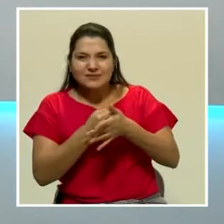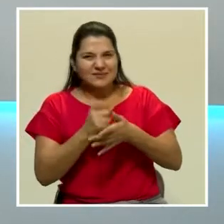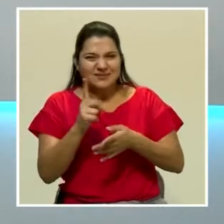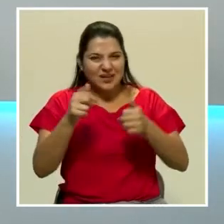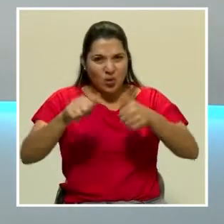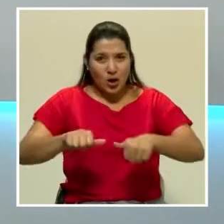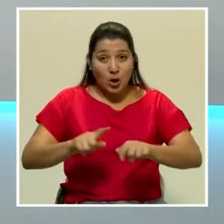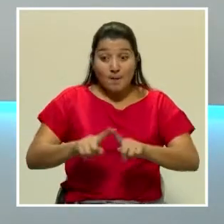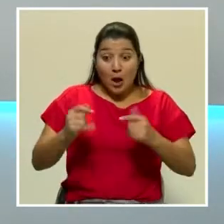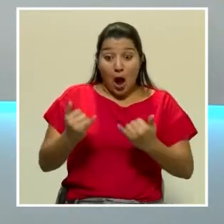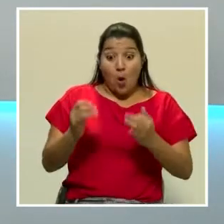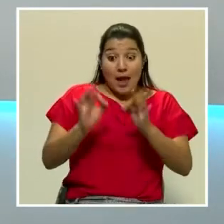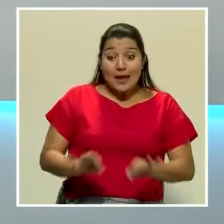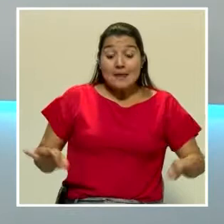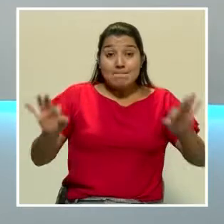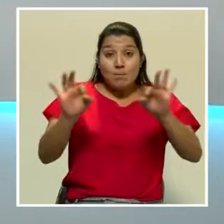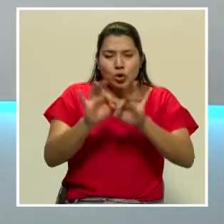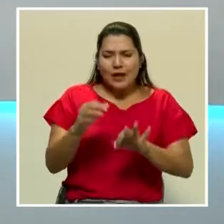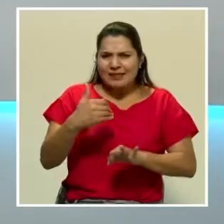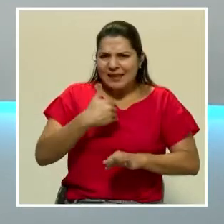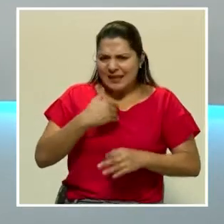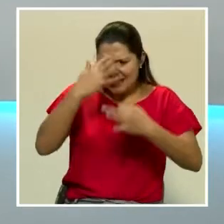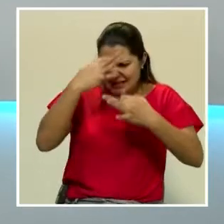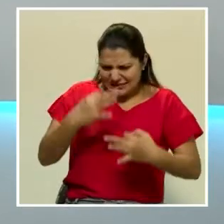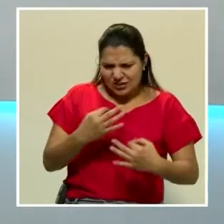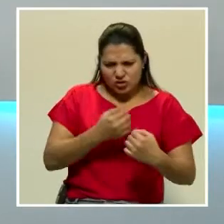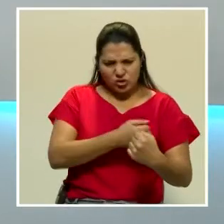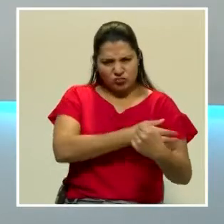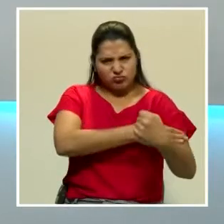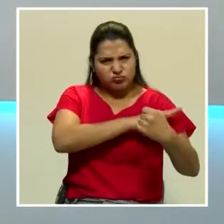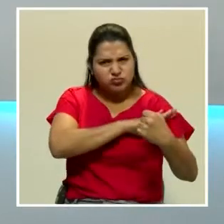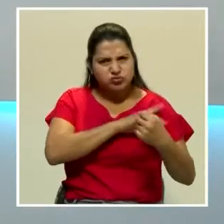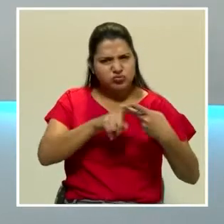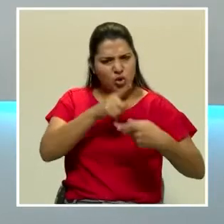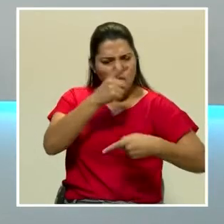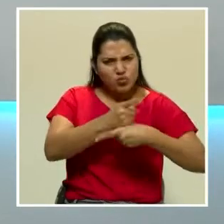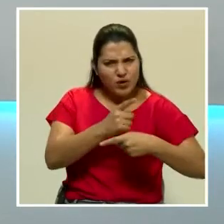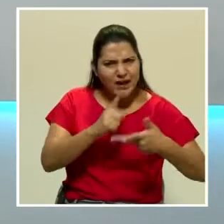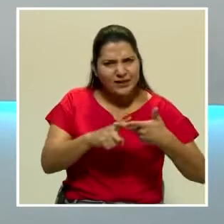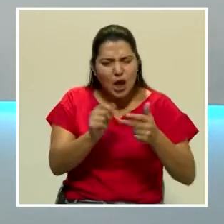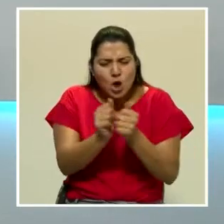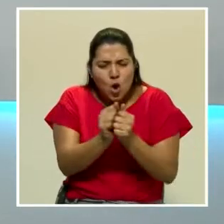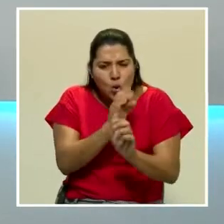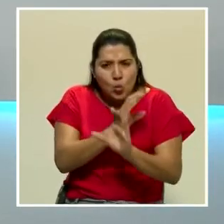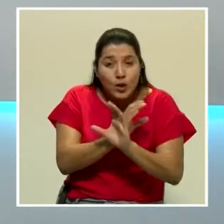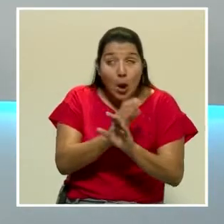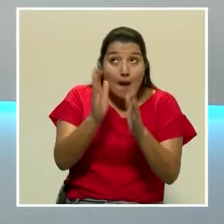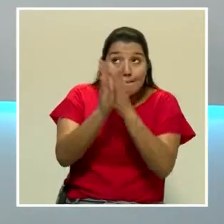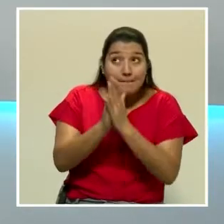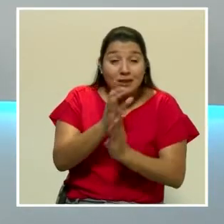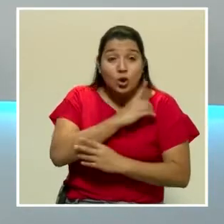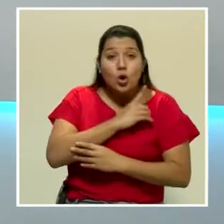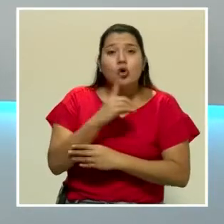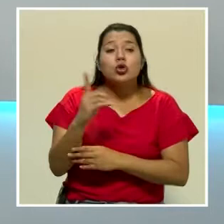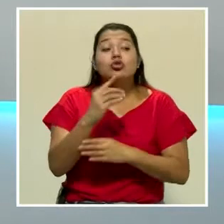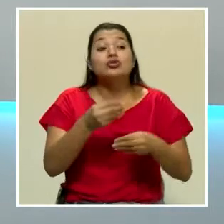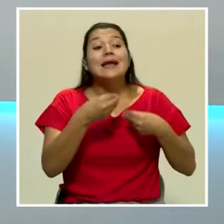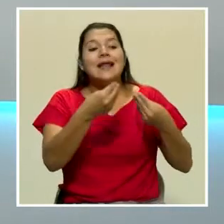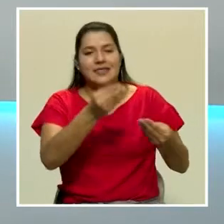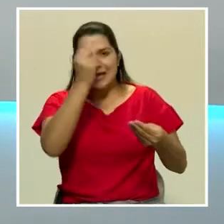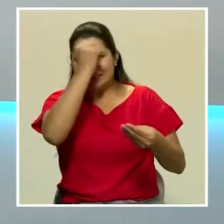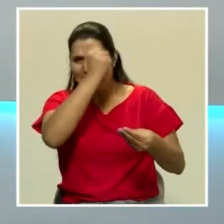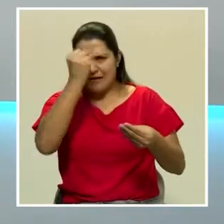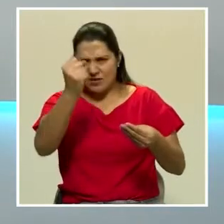tomar decisiones valientes, oportunas y con pericia técnica. En ese sentido, pido a Dios que le otorgue la sabiduría y